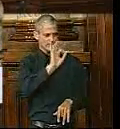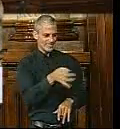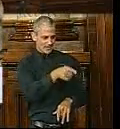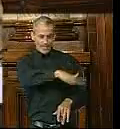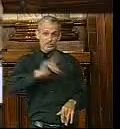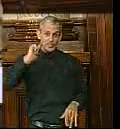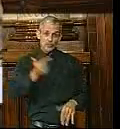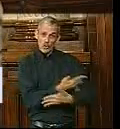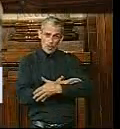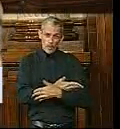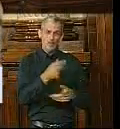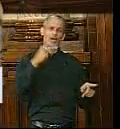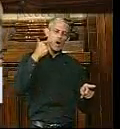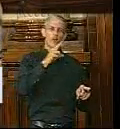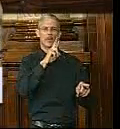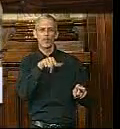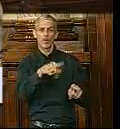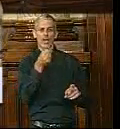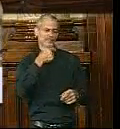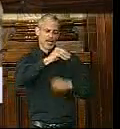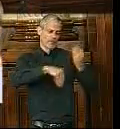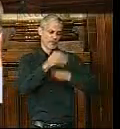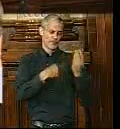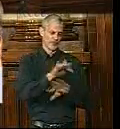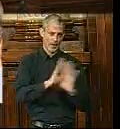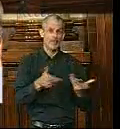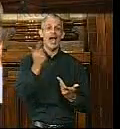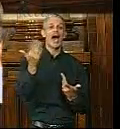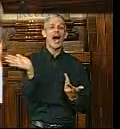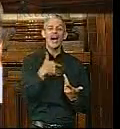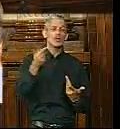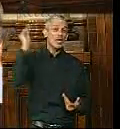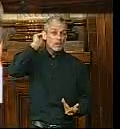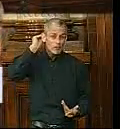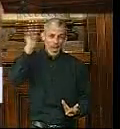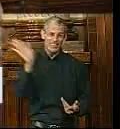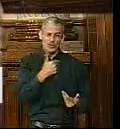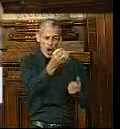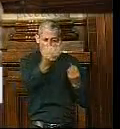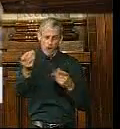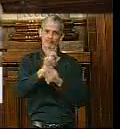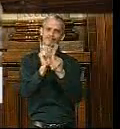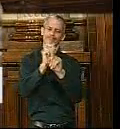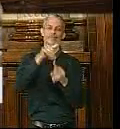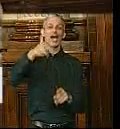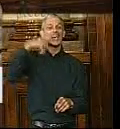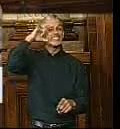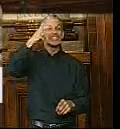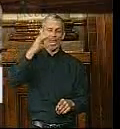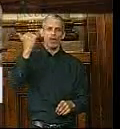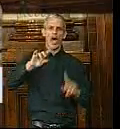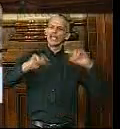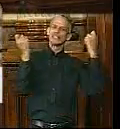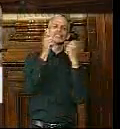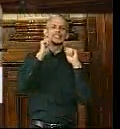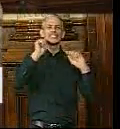también para los niños y las niñas y su entorno familiar. No a todos les funciona el implante coclear. Aquí en el Senado hay salones para quienes usan